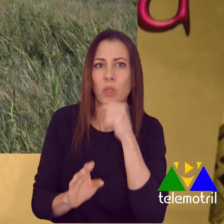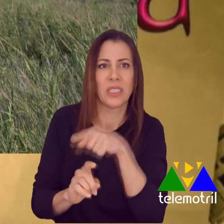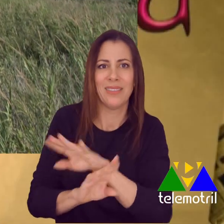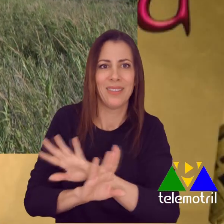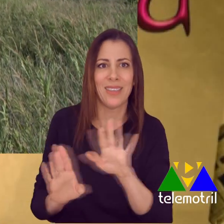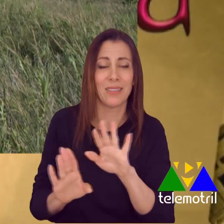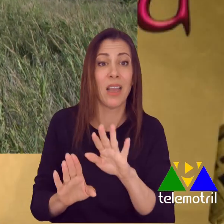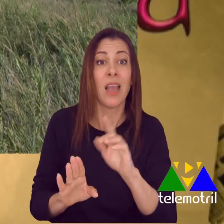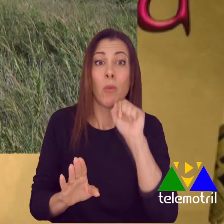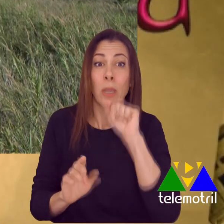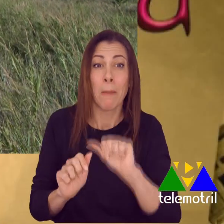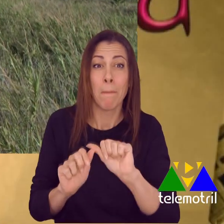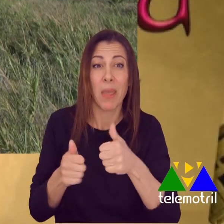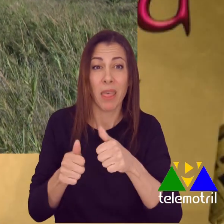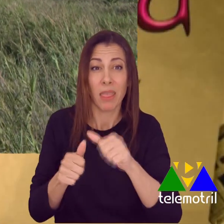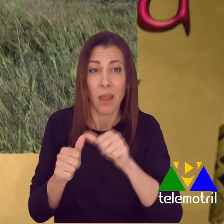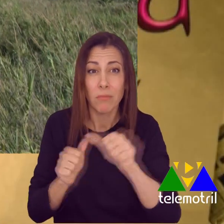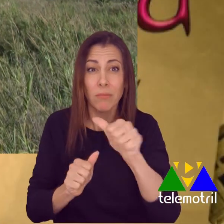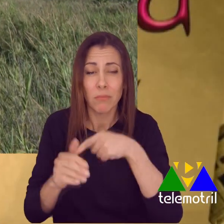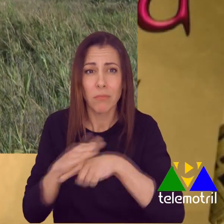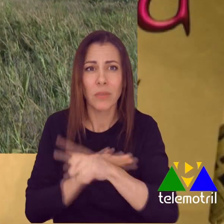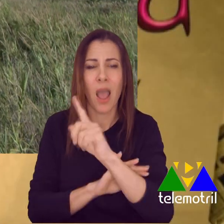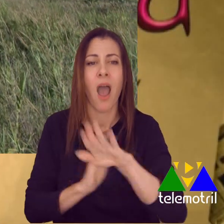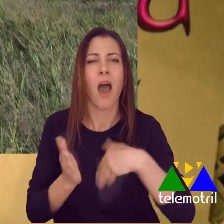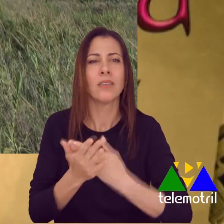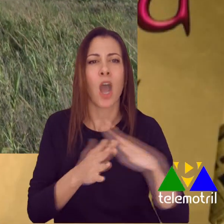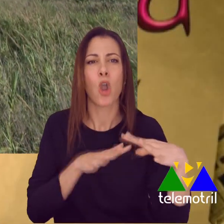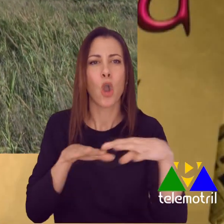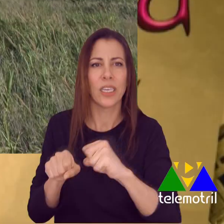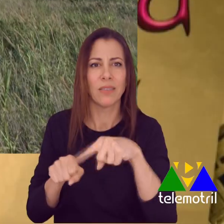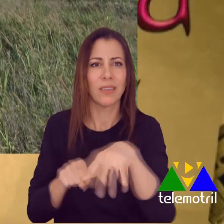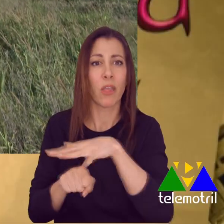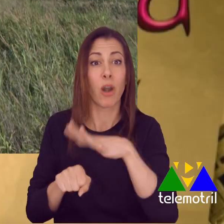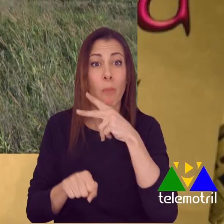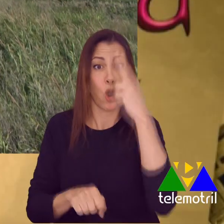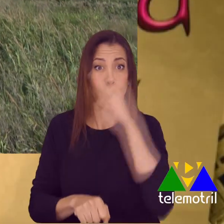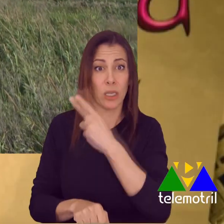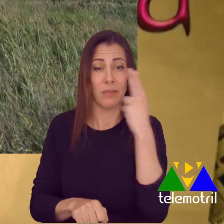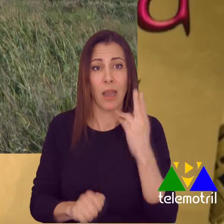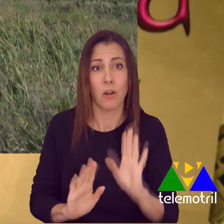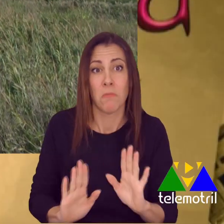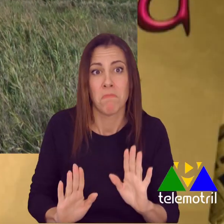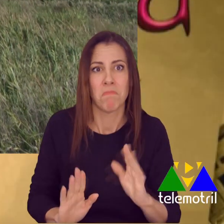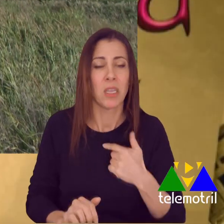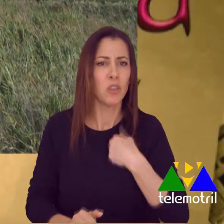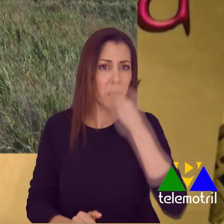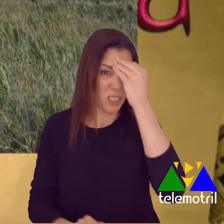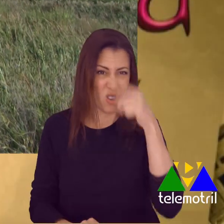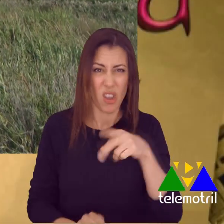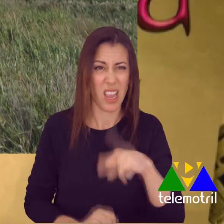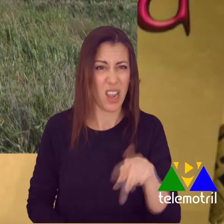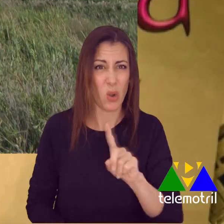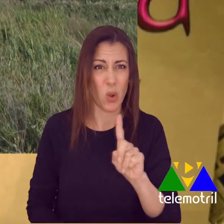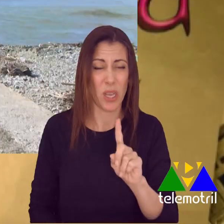se desarrolla nada más que a partir de la conquista de esta zona por los cristianos. La verdad no debió ser así, porque el